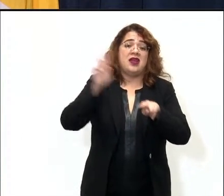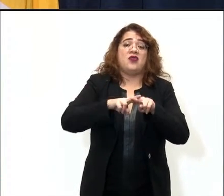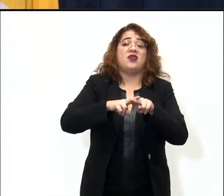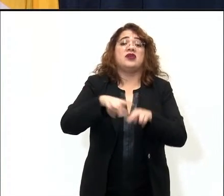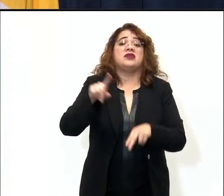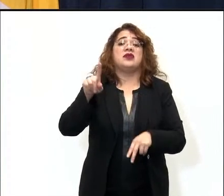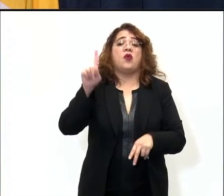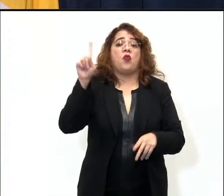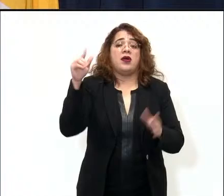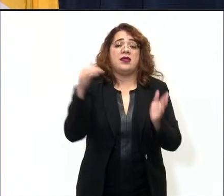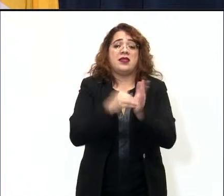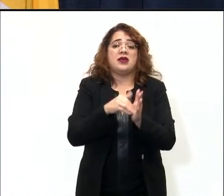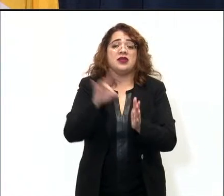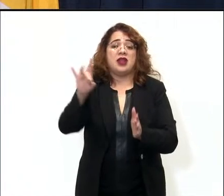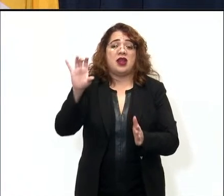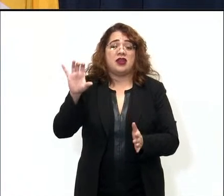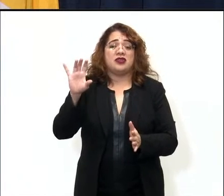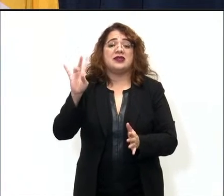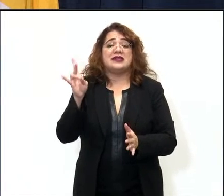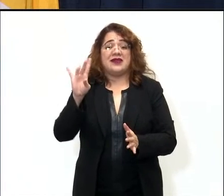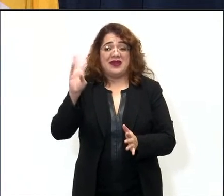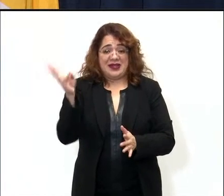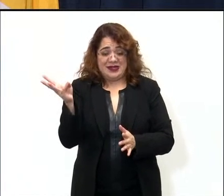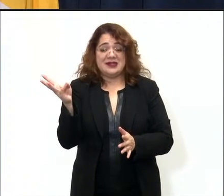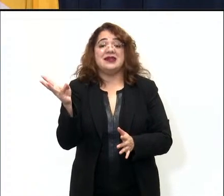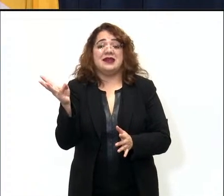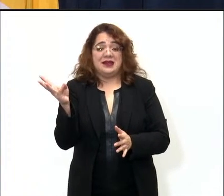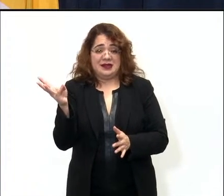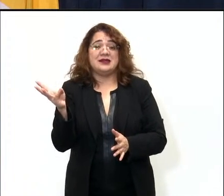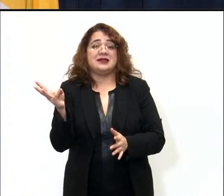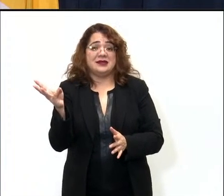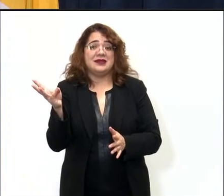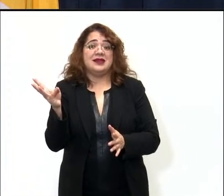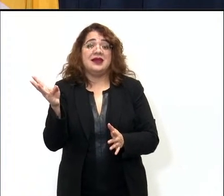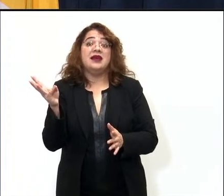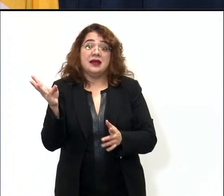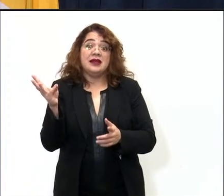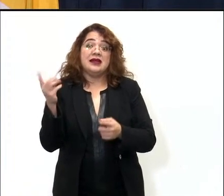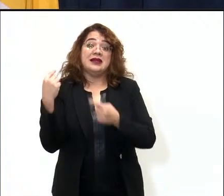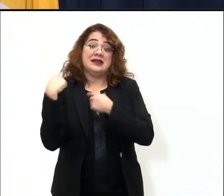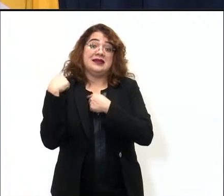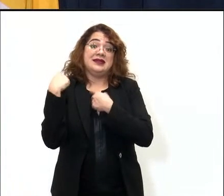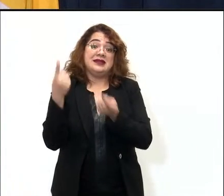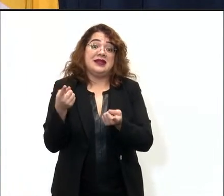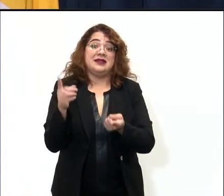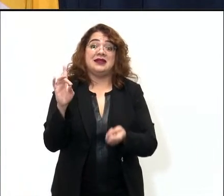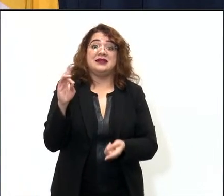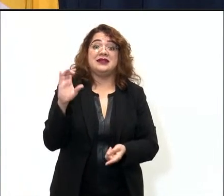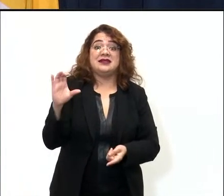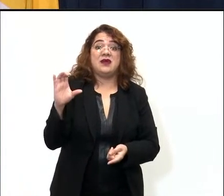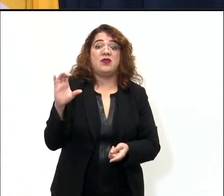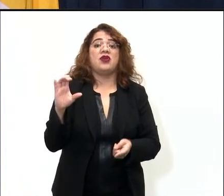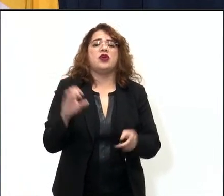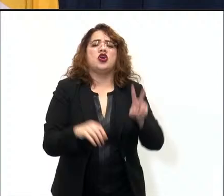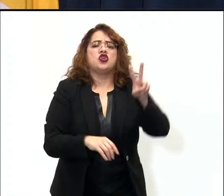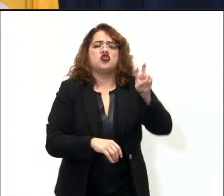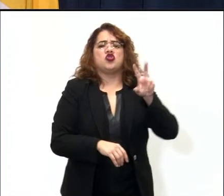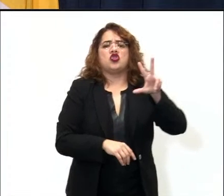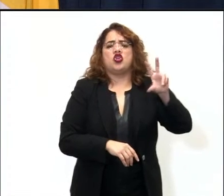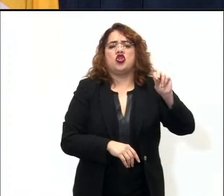230% de aumento desde el principio de diciembre. Los impactos en nuestros hospitales han